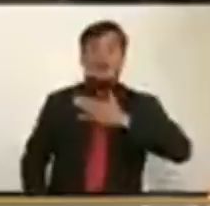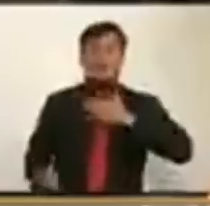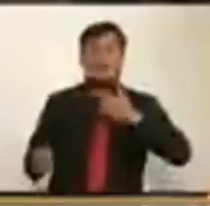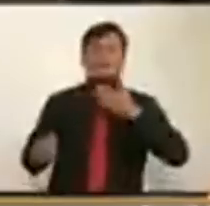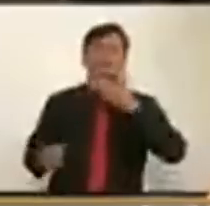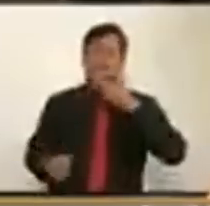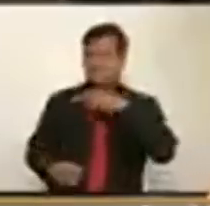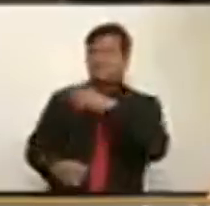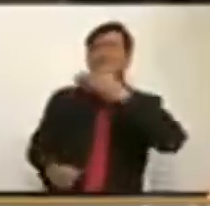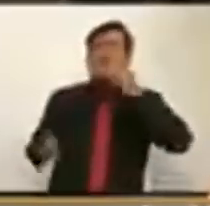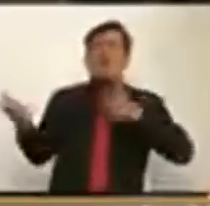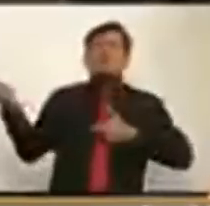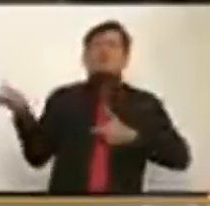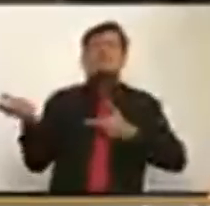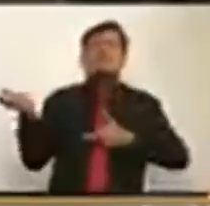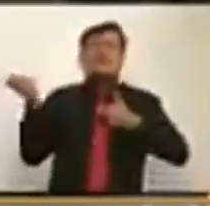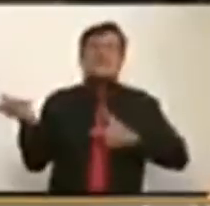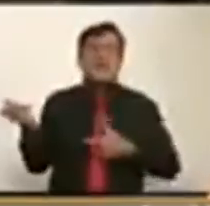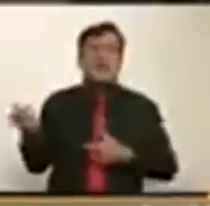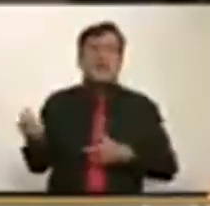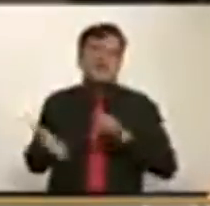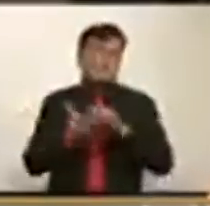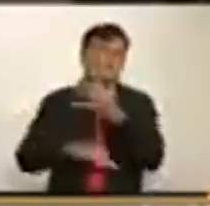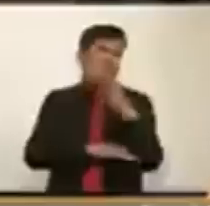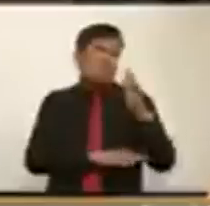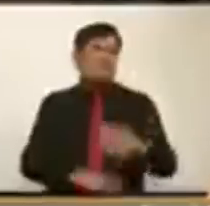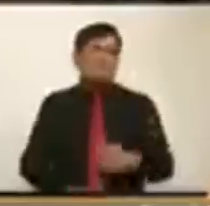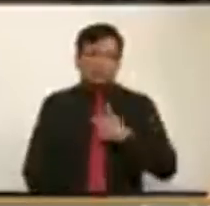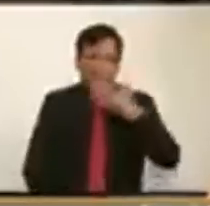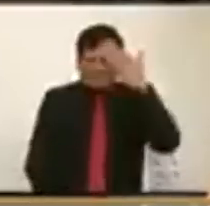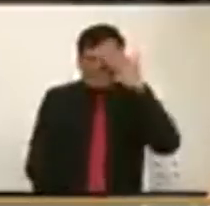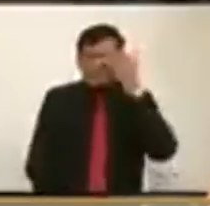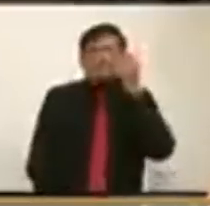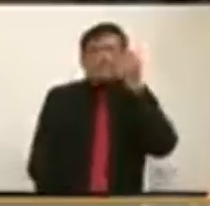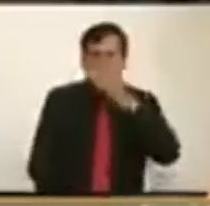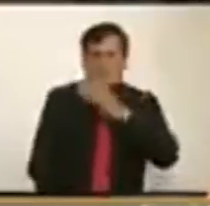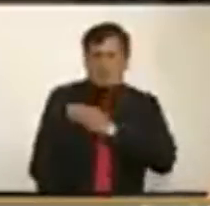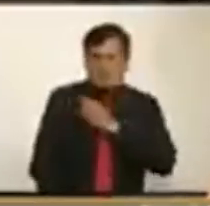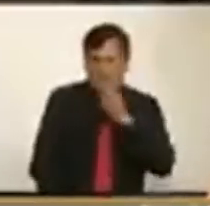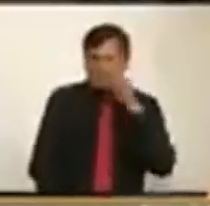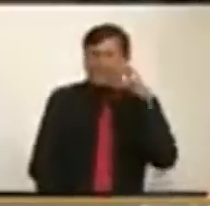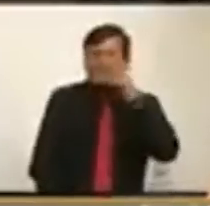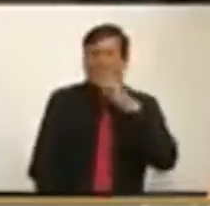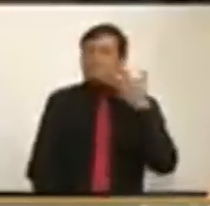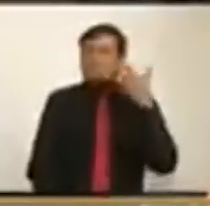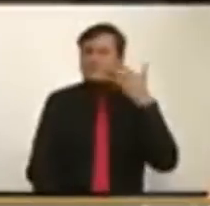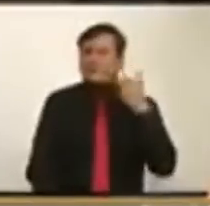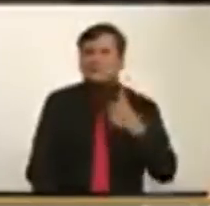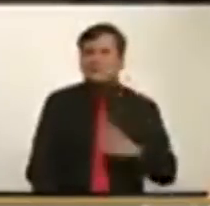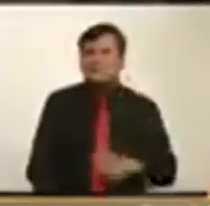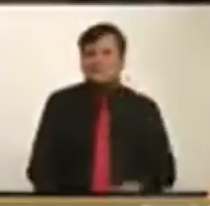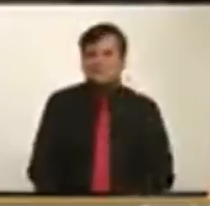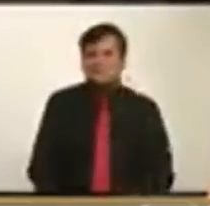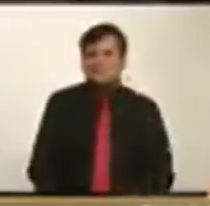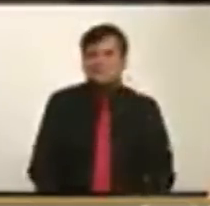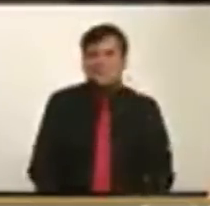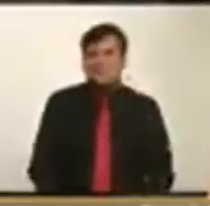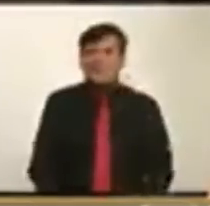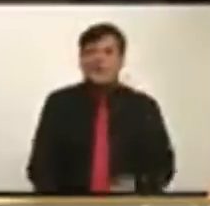monte. Pues yo entendí la trampa, Uribe. La trampa es que condenaban a